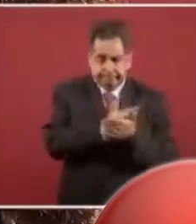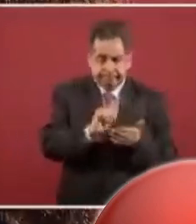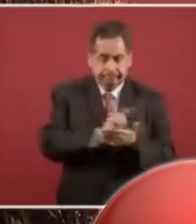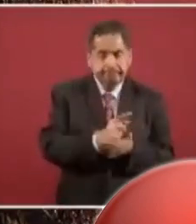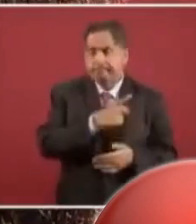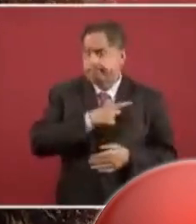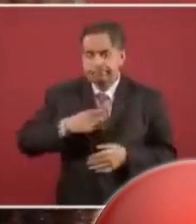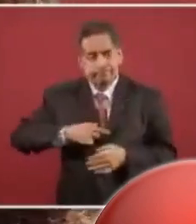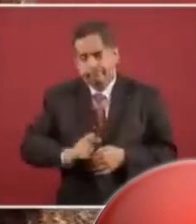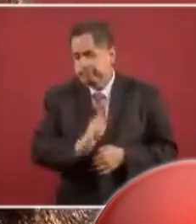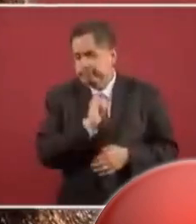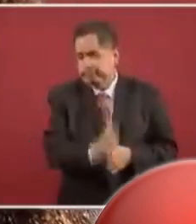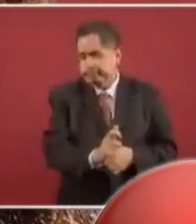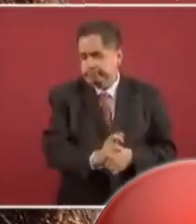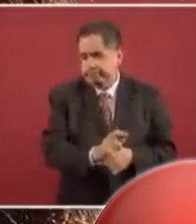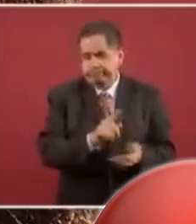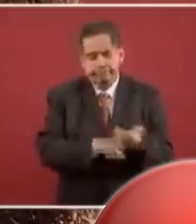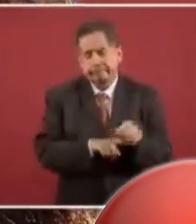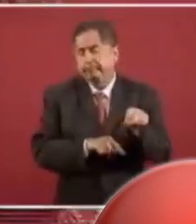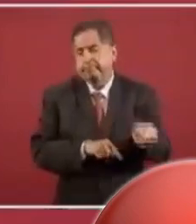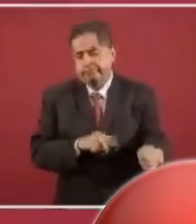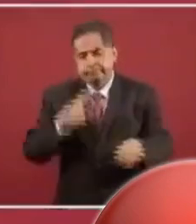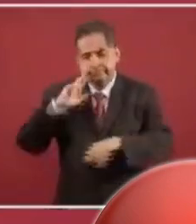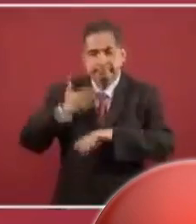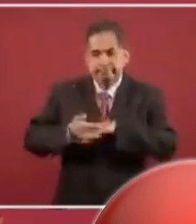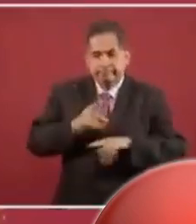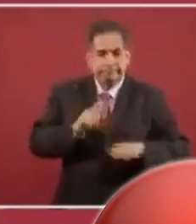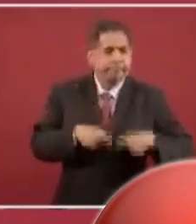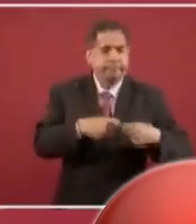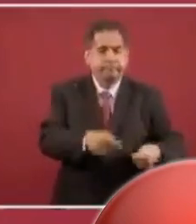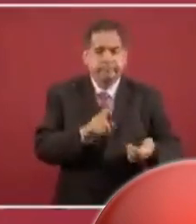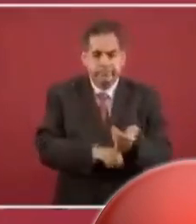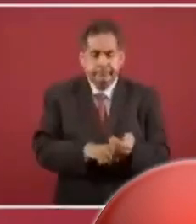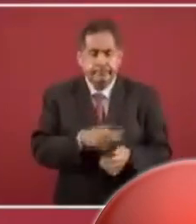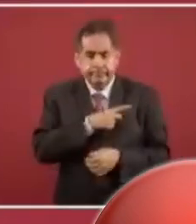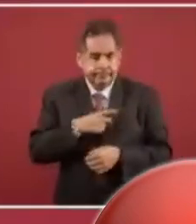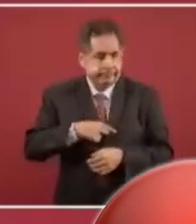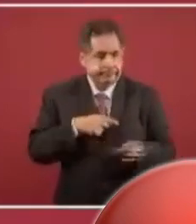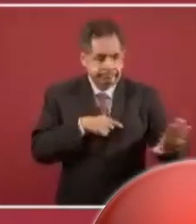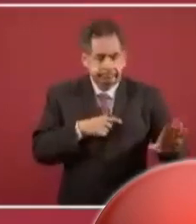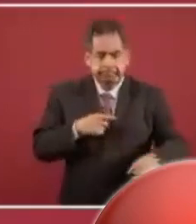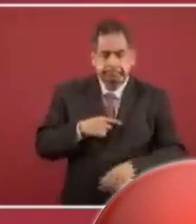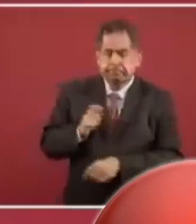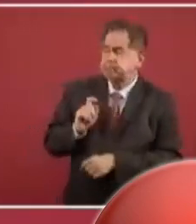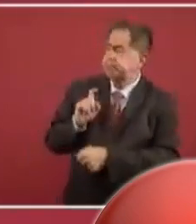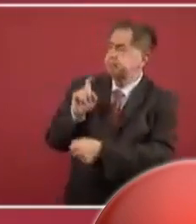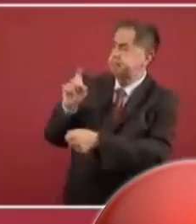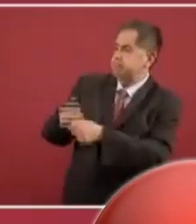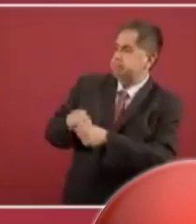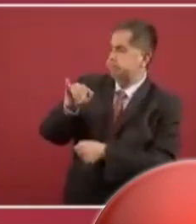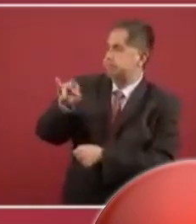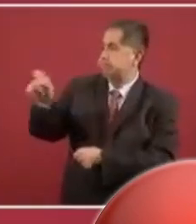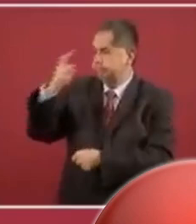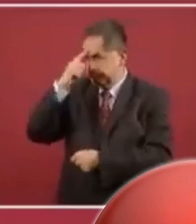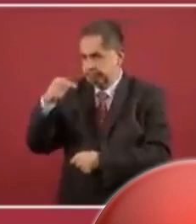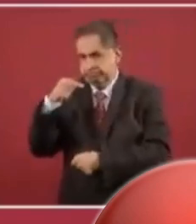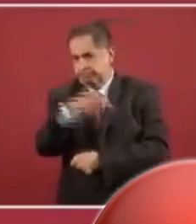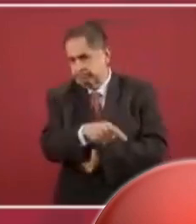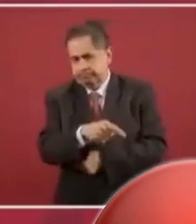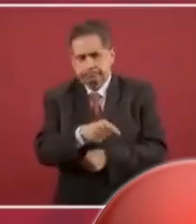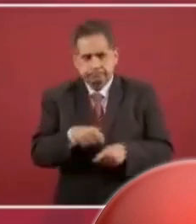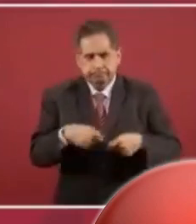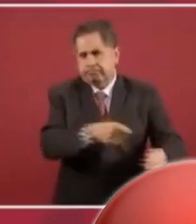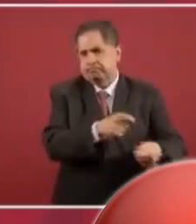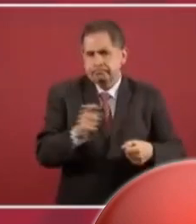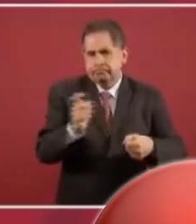casas, tenemos que ser responsables al respecto y tenemos que inscribir a los trabajadores, a las trabajadoras del hogar